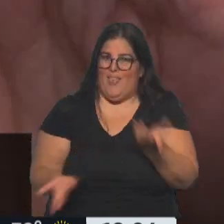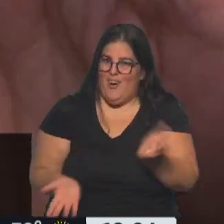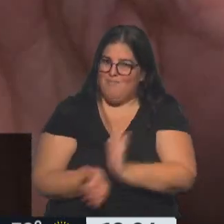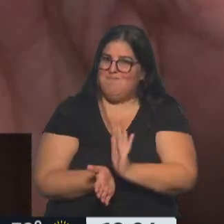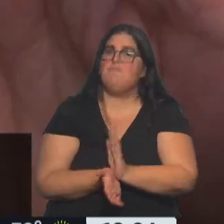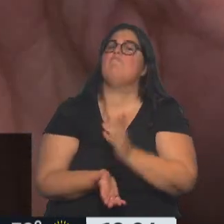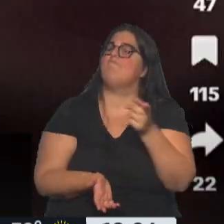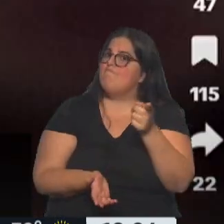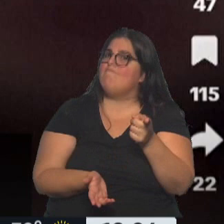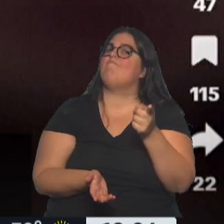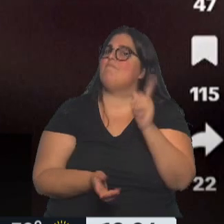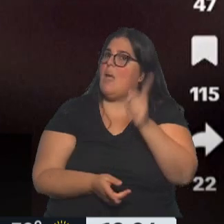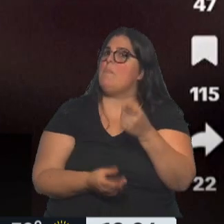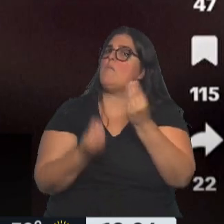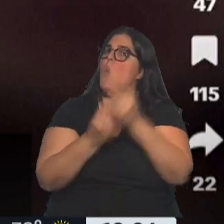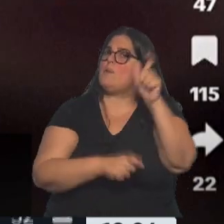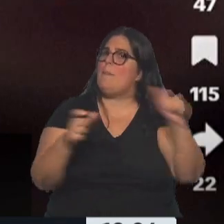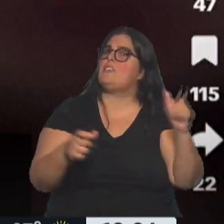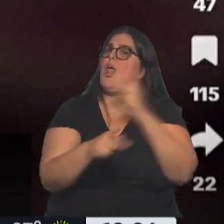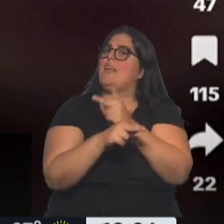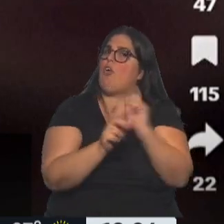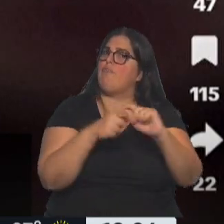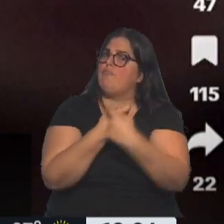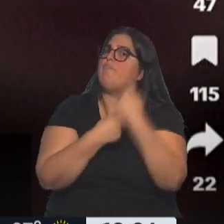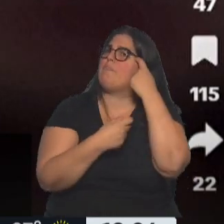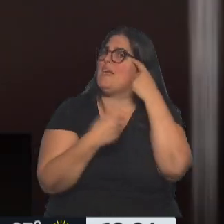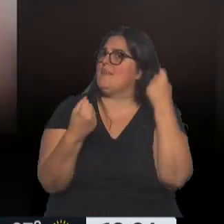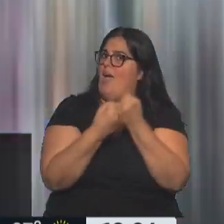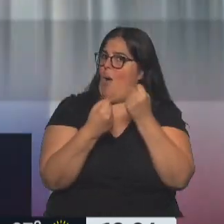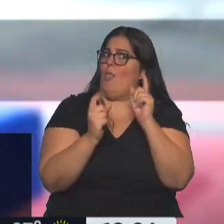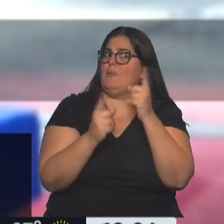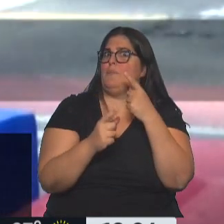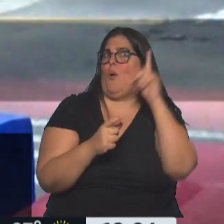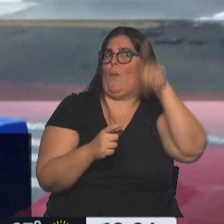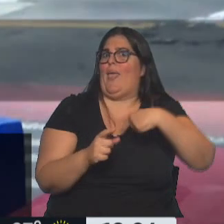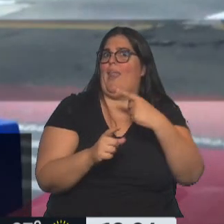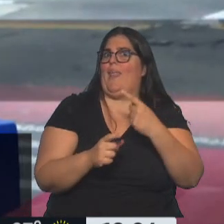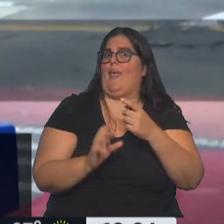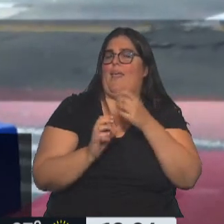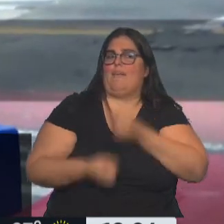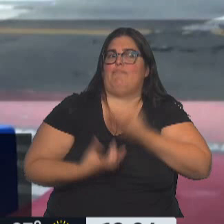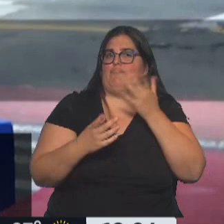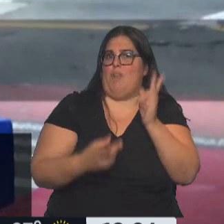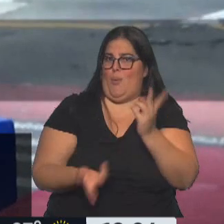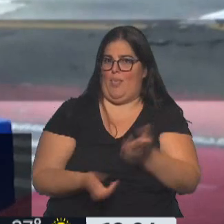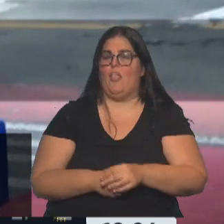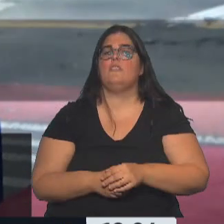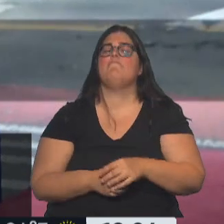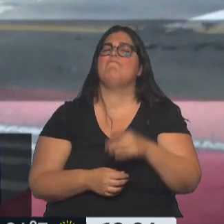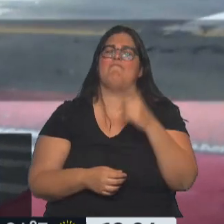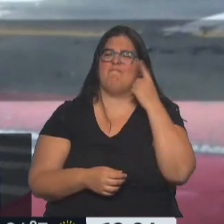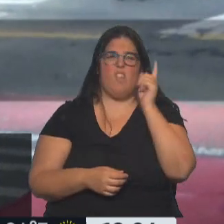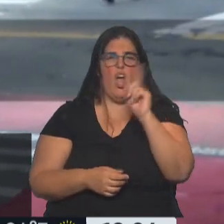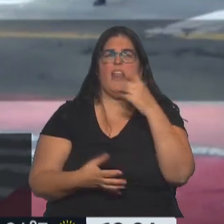Algo que también piensan muchos de los usuarios estadounidenses de la aplicación china. I think that's unfair.